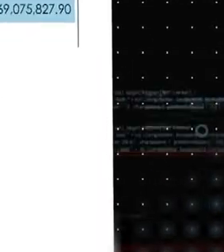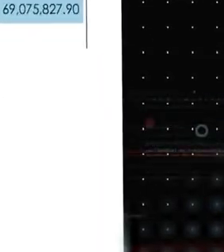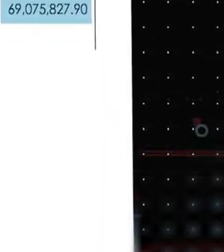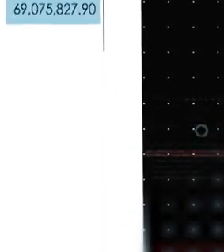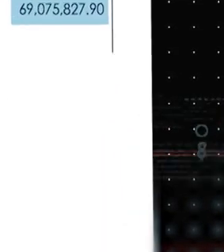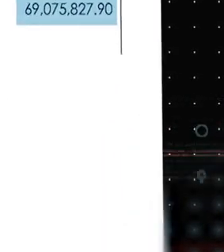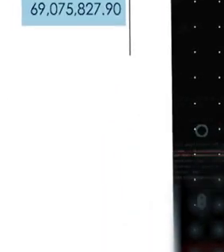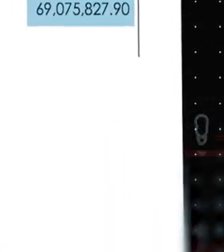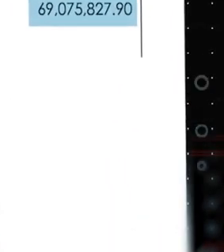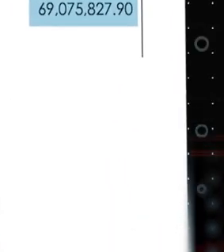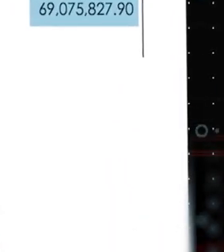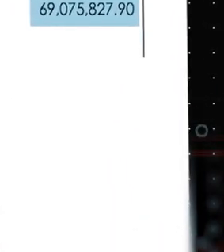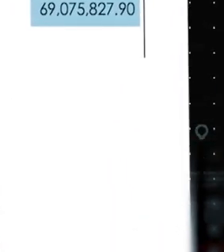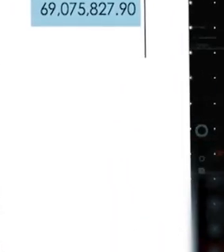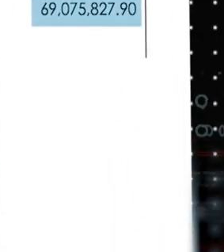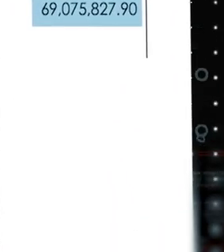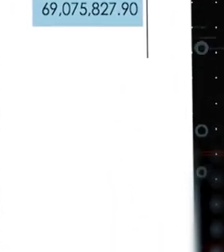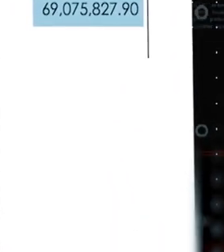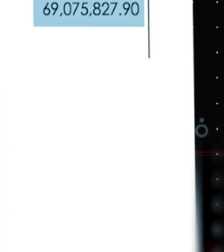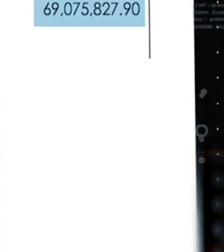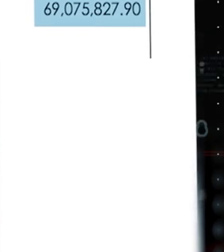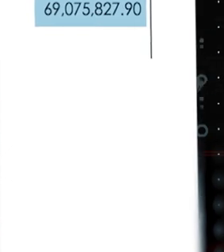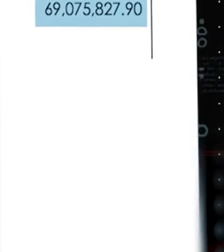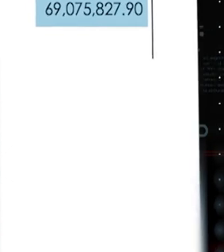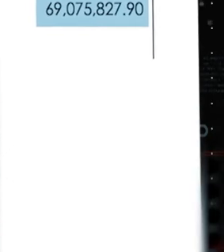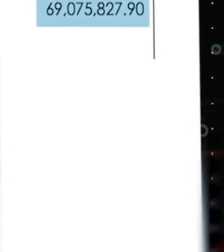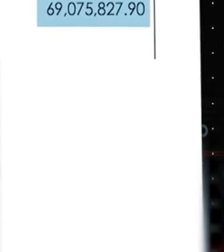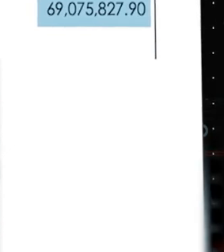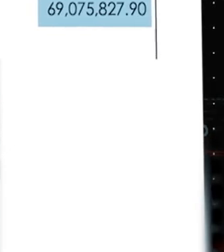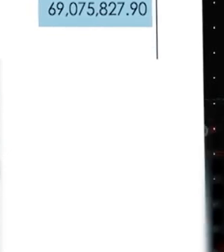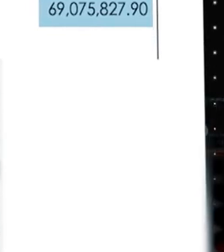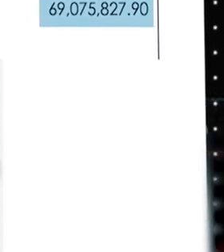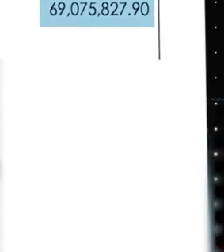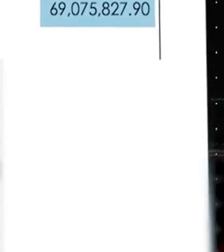del mismo consejo cuenta con